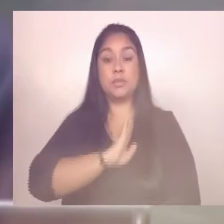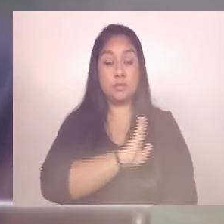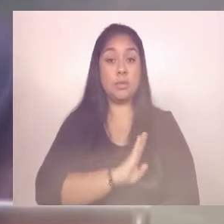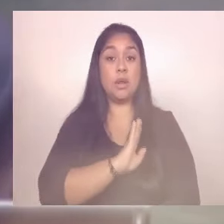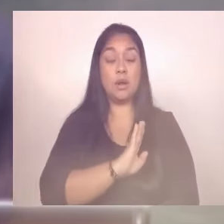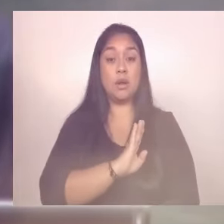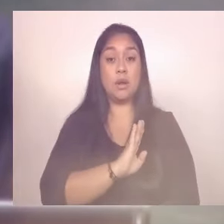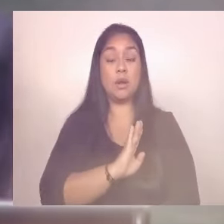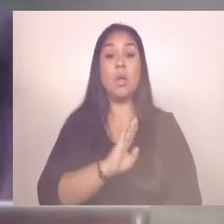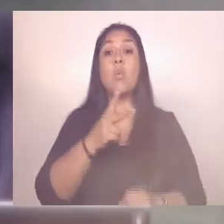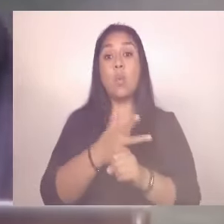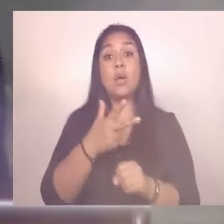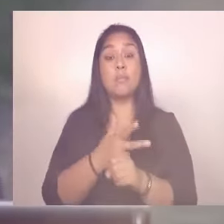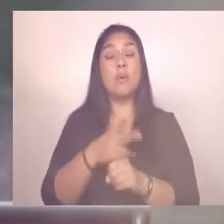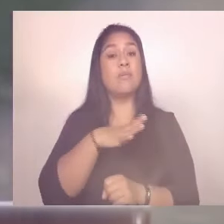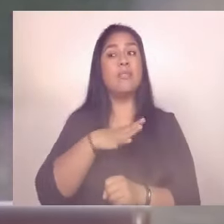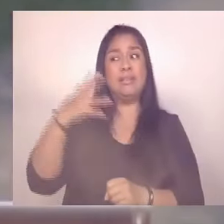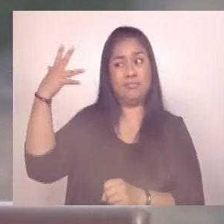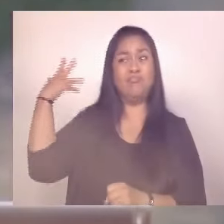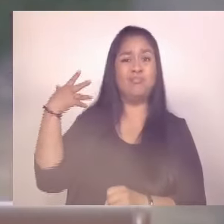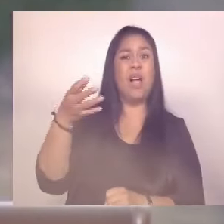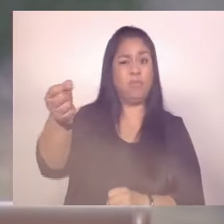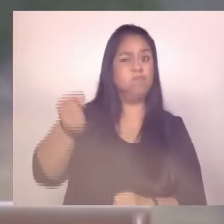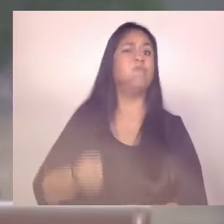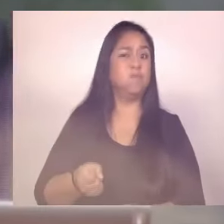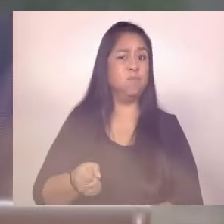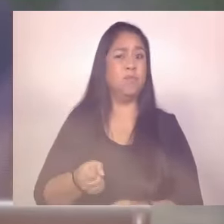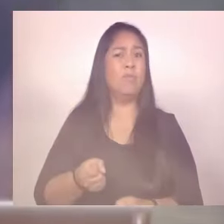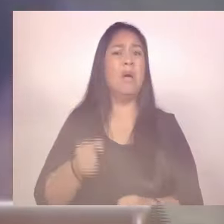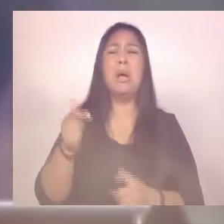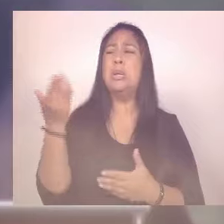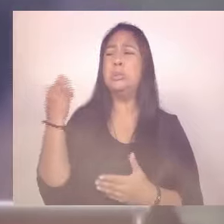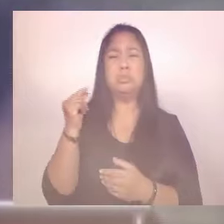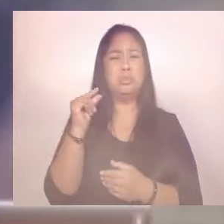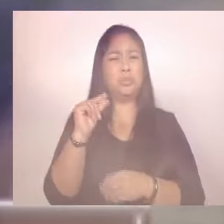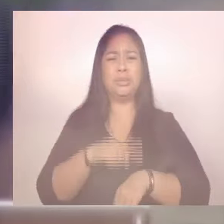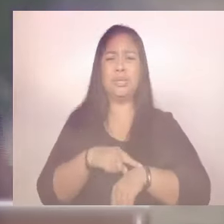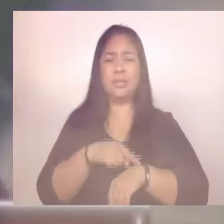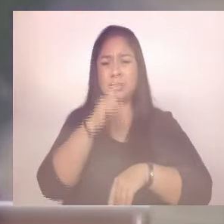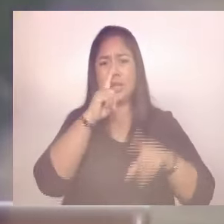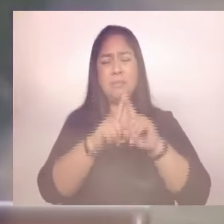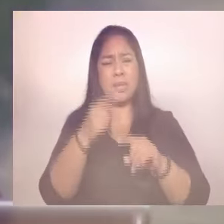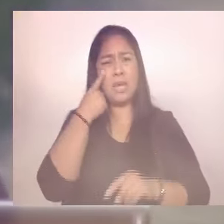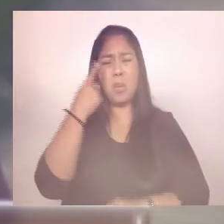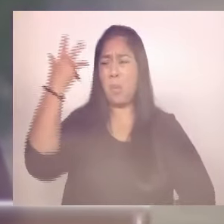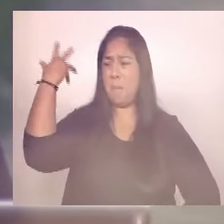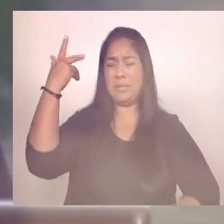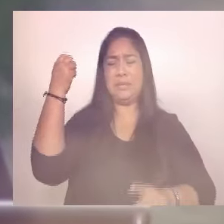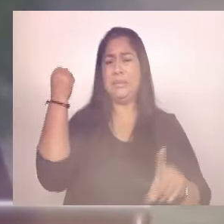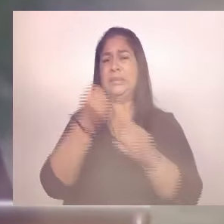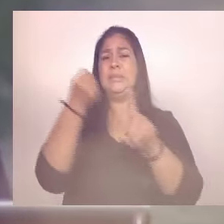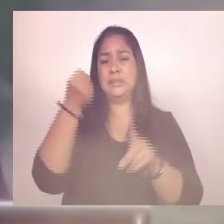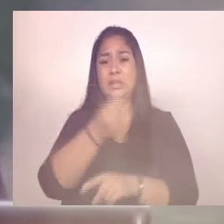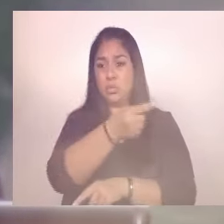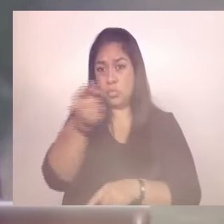el bienestar. Guatemala tiene un pasado autoritario aún muy reciente, un pasado trágico que